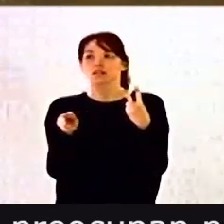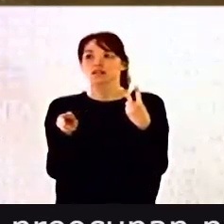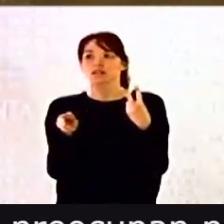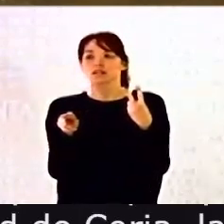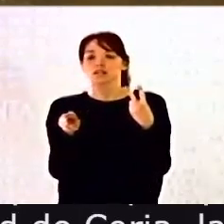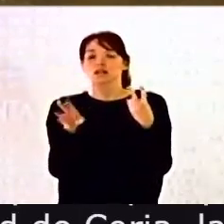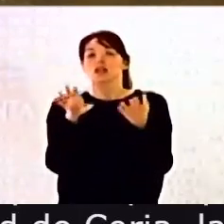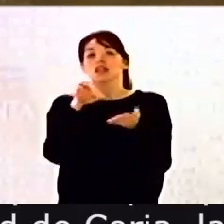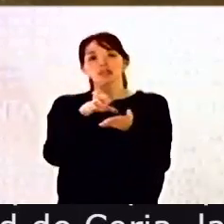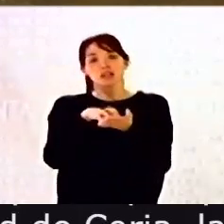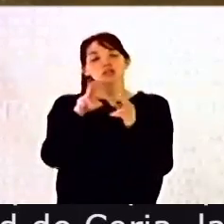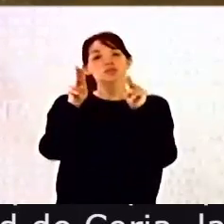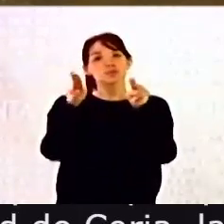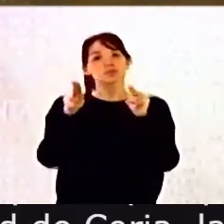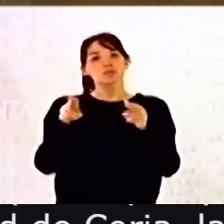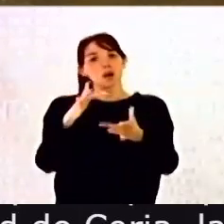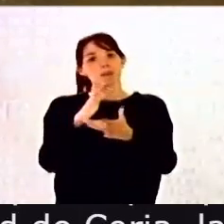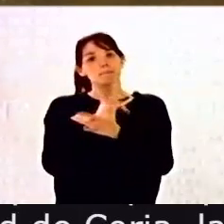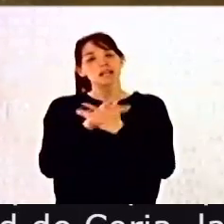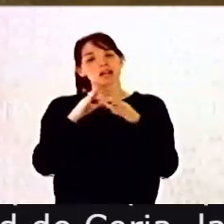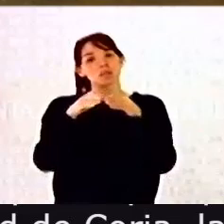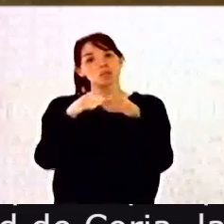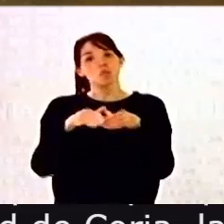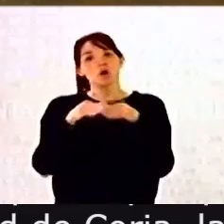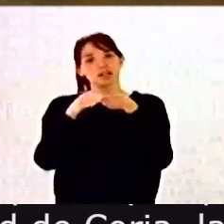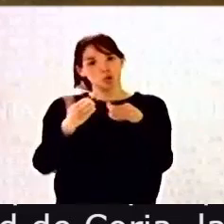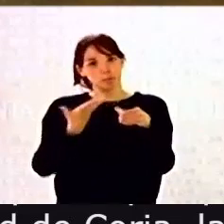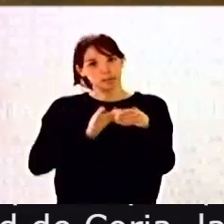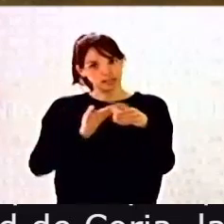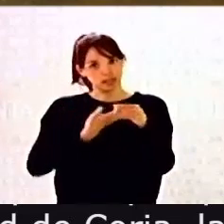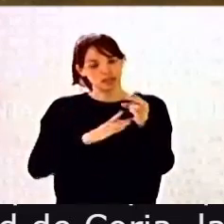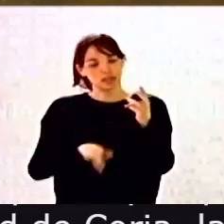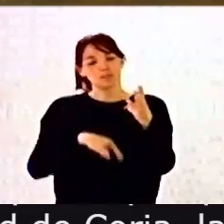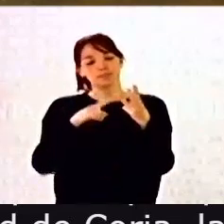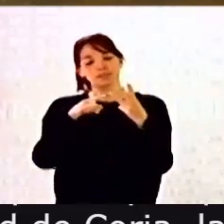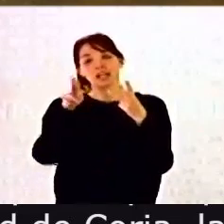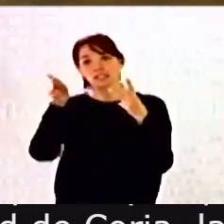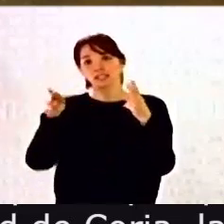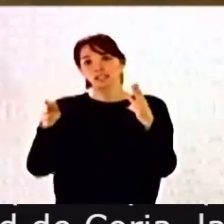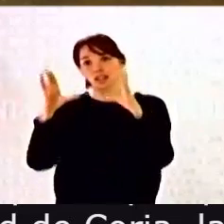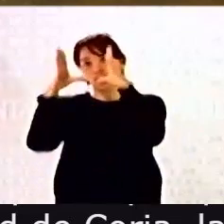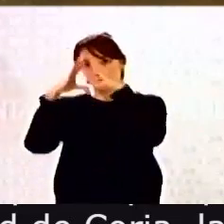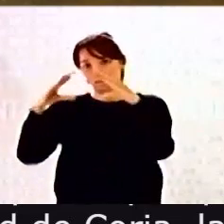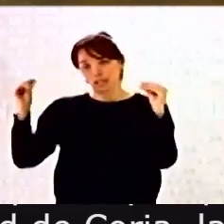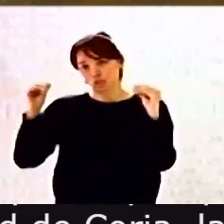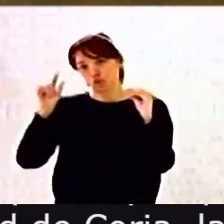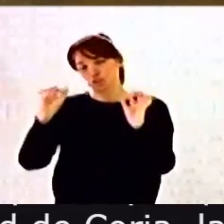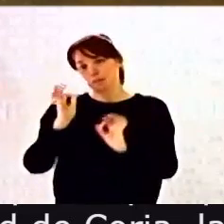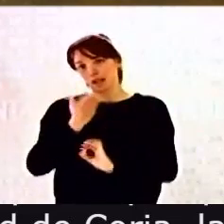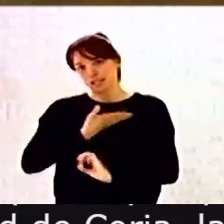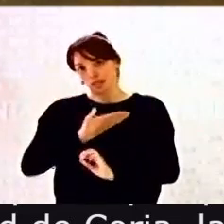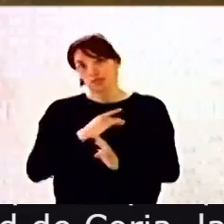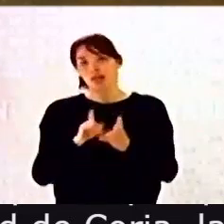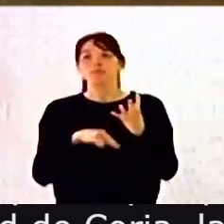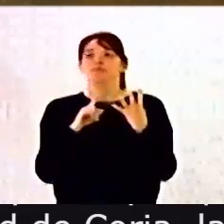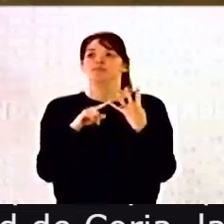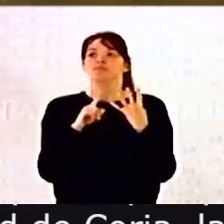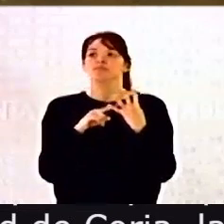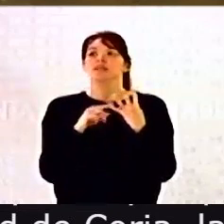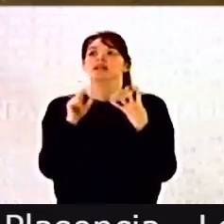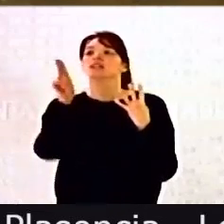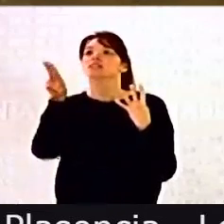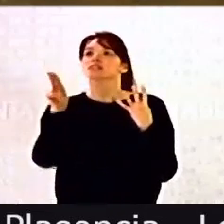el Centro Residencial Virgen del Puerto de Plasencia, está la residencia de Los Pinos de Plasencia, está